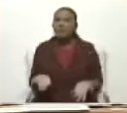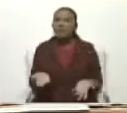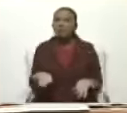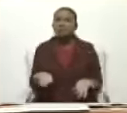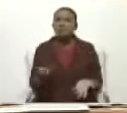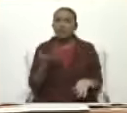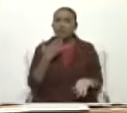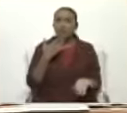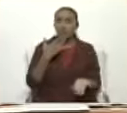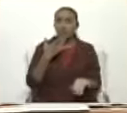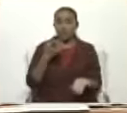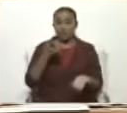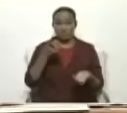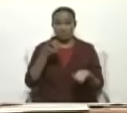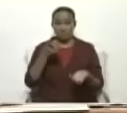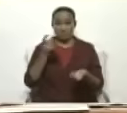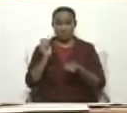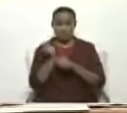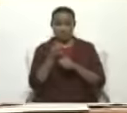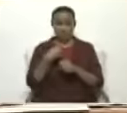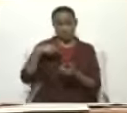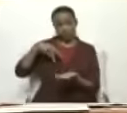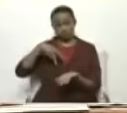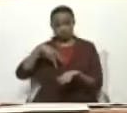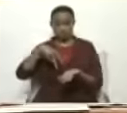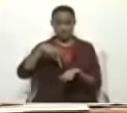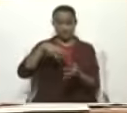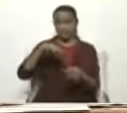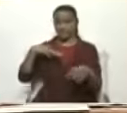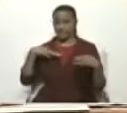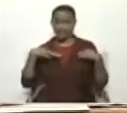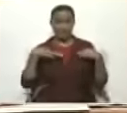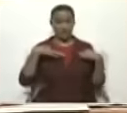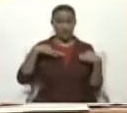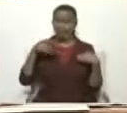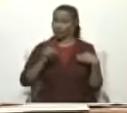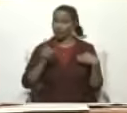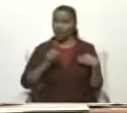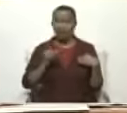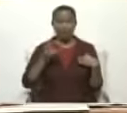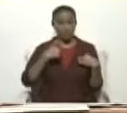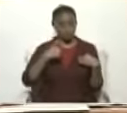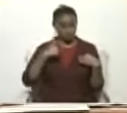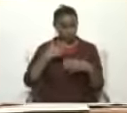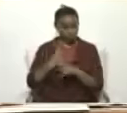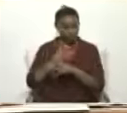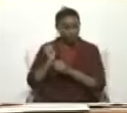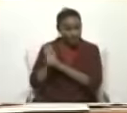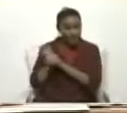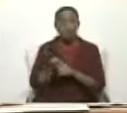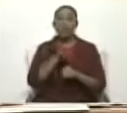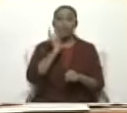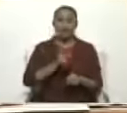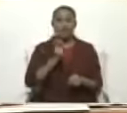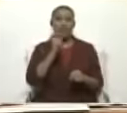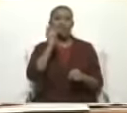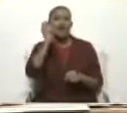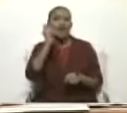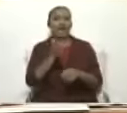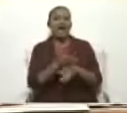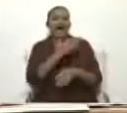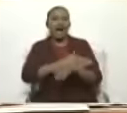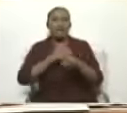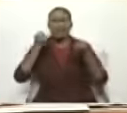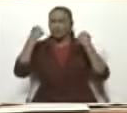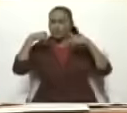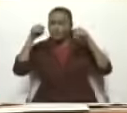una pasarela, ¿no? Va al juego de béisbol, tiene que practicar béisbol. Y hay tareas antes, como dicen,